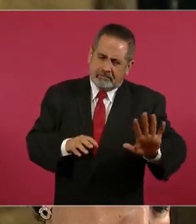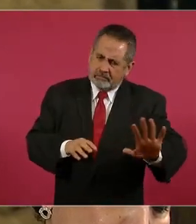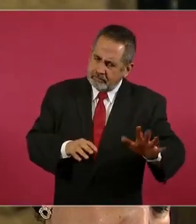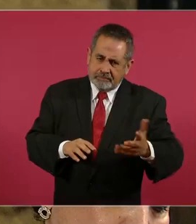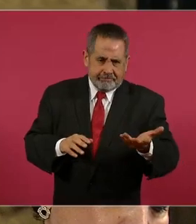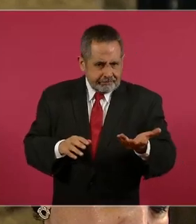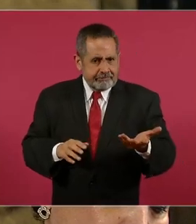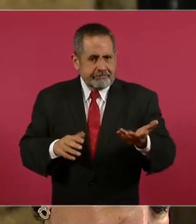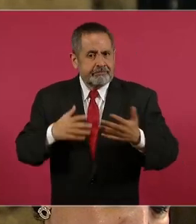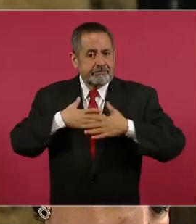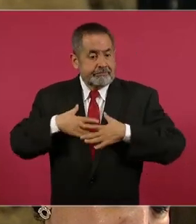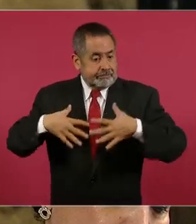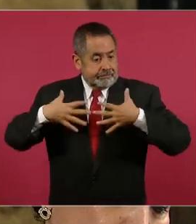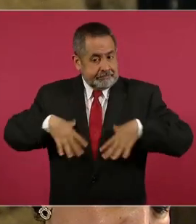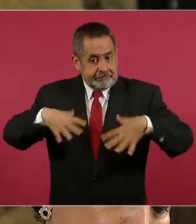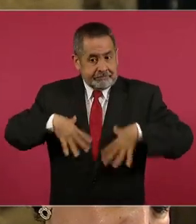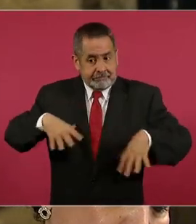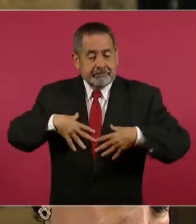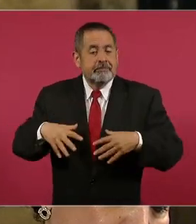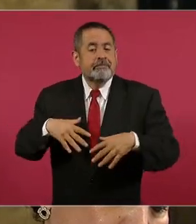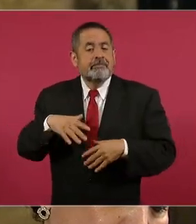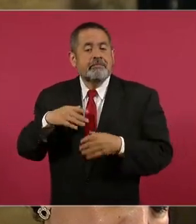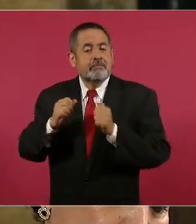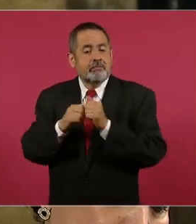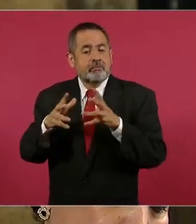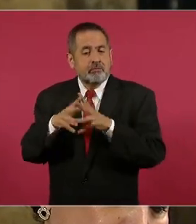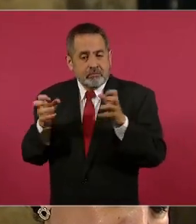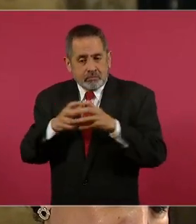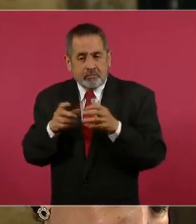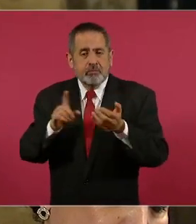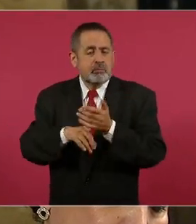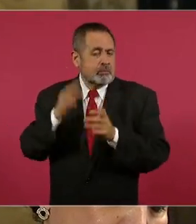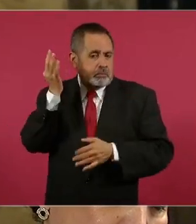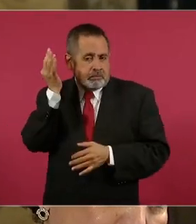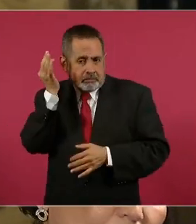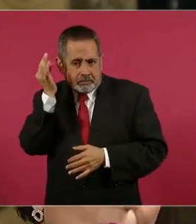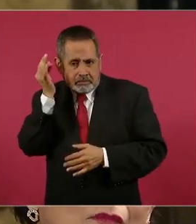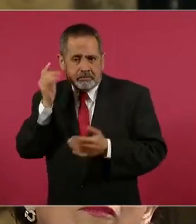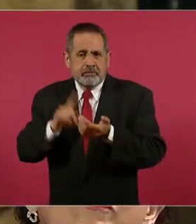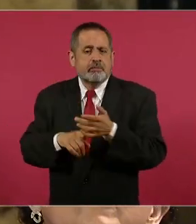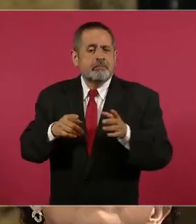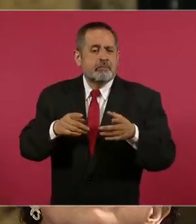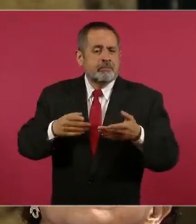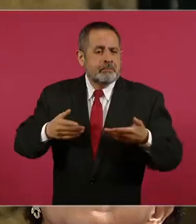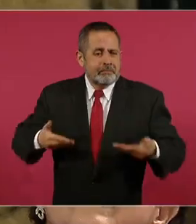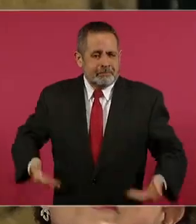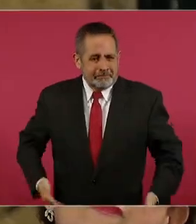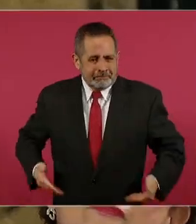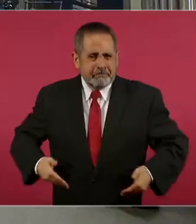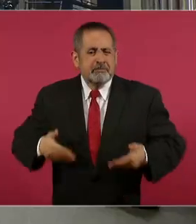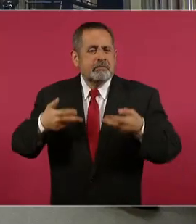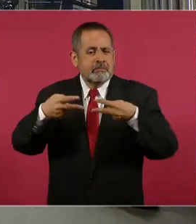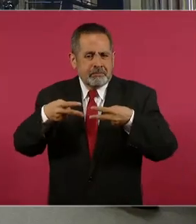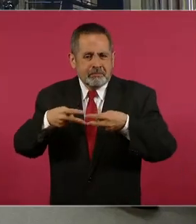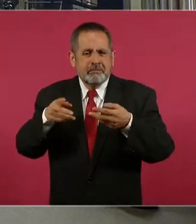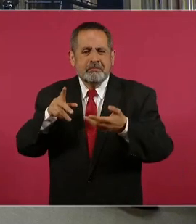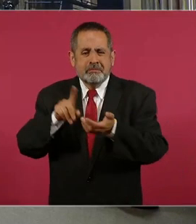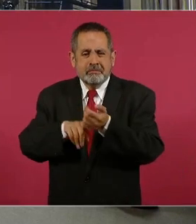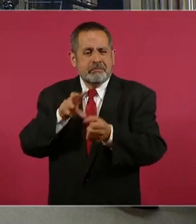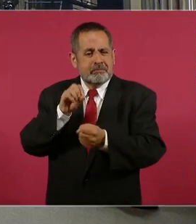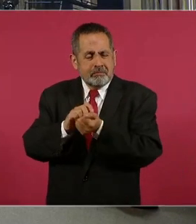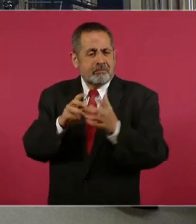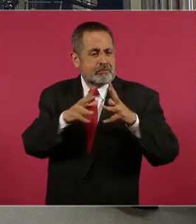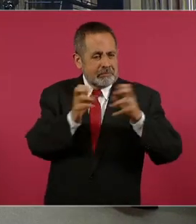básicas como nuestra ropa hecha de algodón o los cotonetes, los pañales, las toallas sanitarias ya vienen con